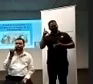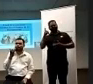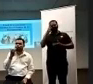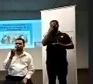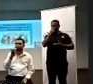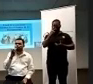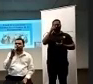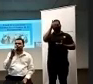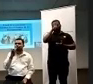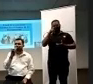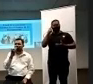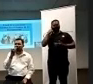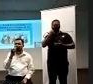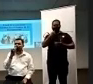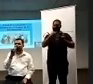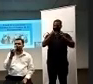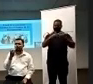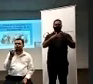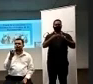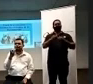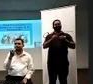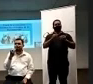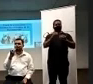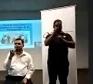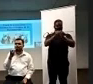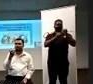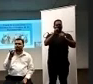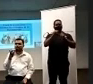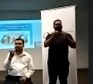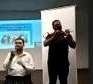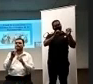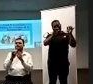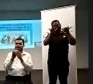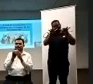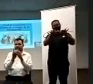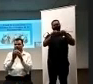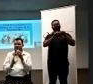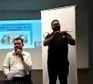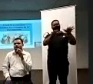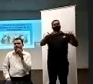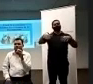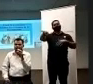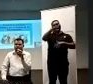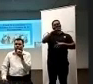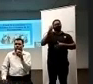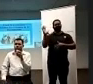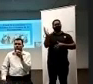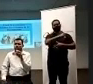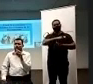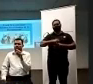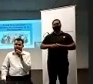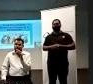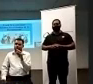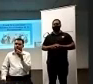cuidarnos, todo eso, pero salían solo para Guatemala, en el medio estatal. Entonces, no hubo